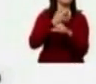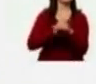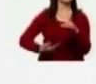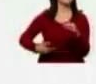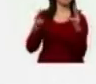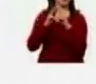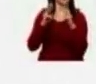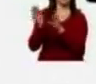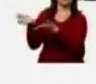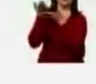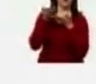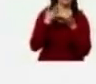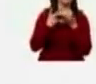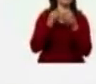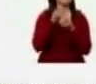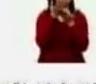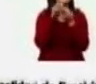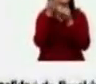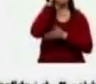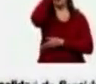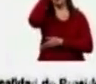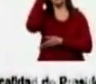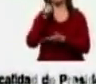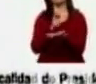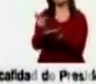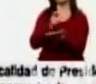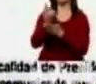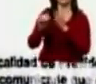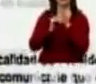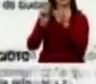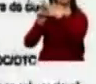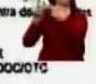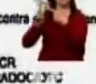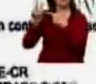Congreso solicitaba información sobre presunta persecución en contra de Pareja Cordero y Pareja